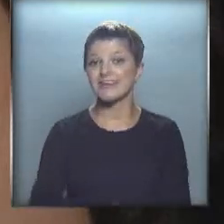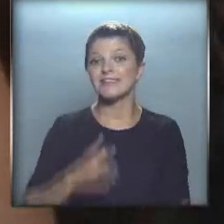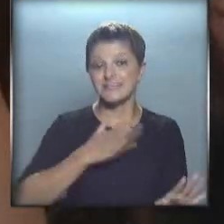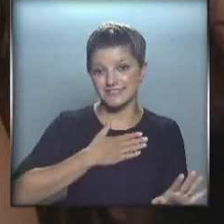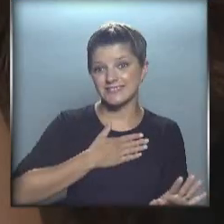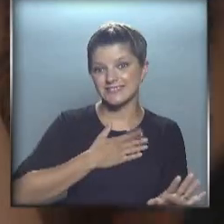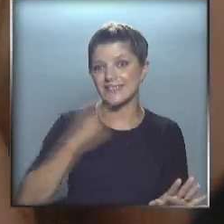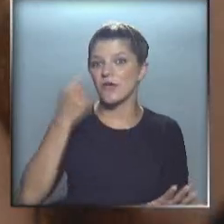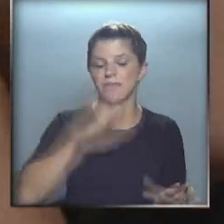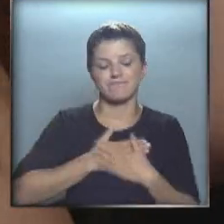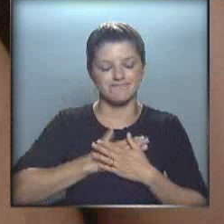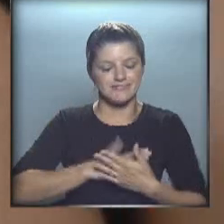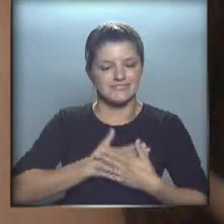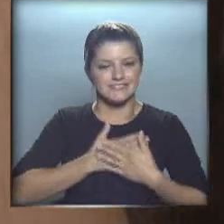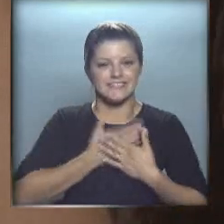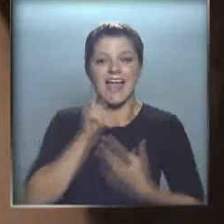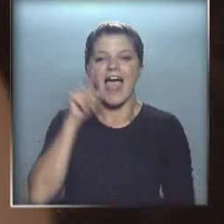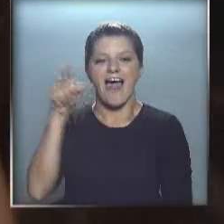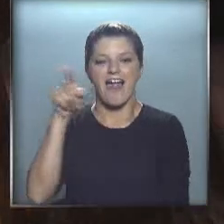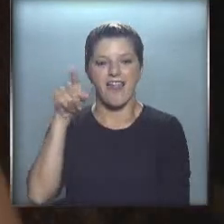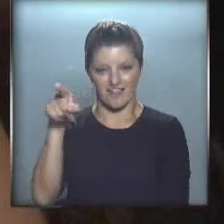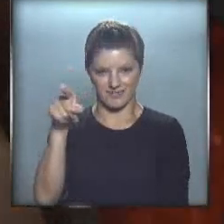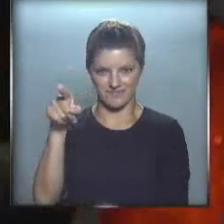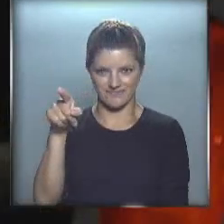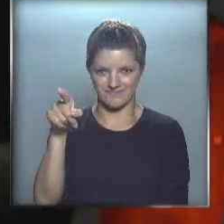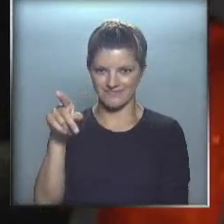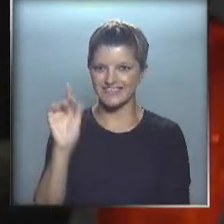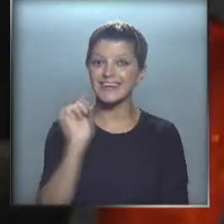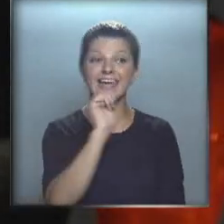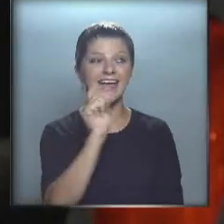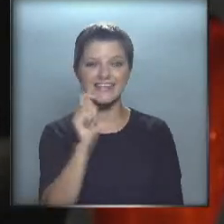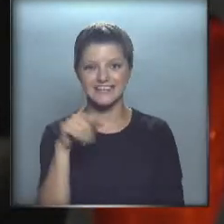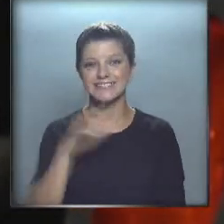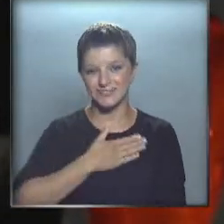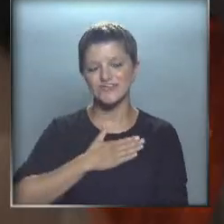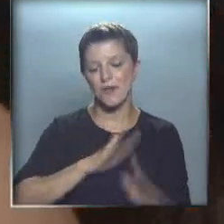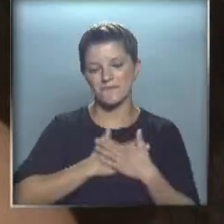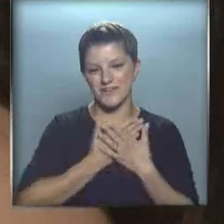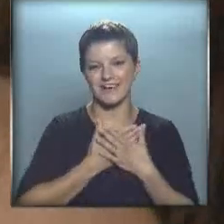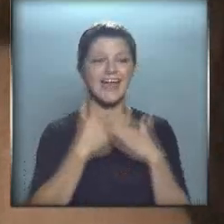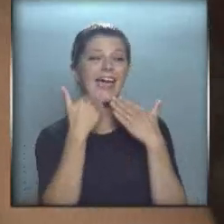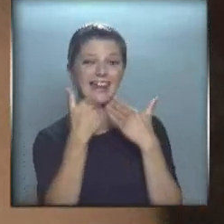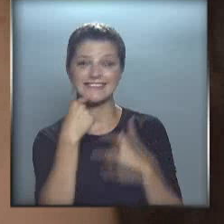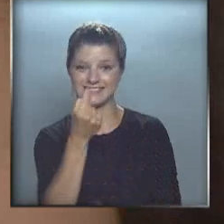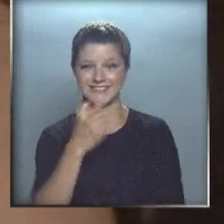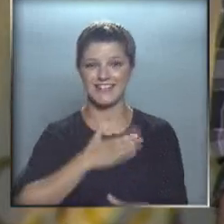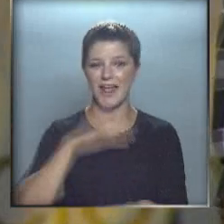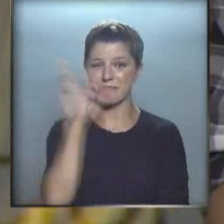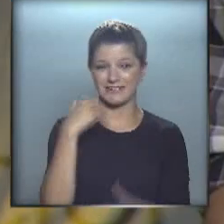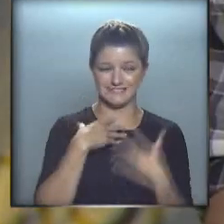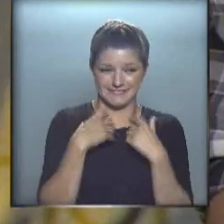decir que lo amo a él. Lo amo a él. ¿Ese que lo amas? Te ama. Sí, te amo. Gracias, mi amor. Decilo con